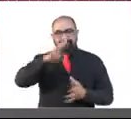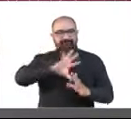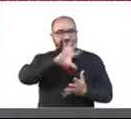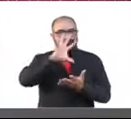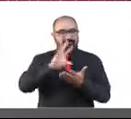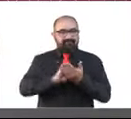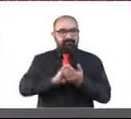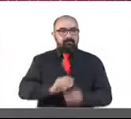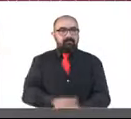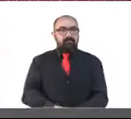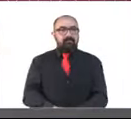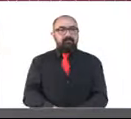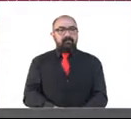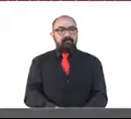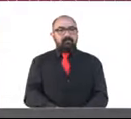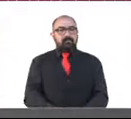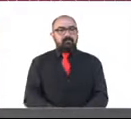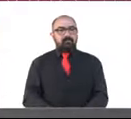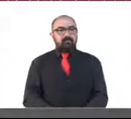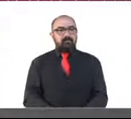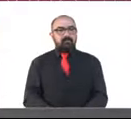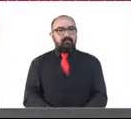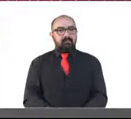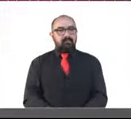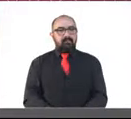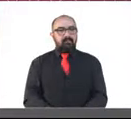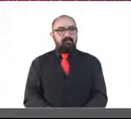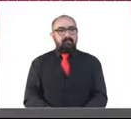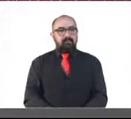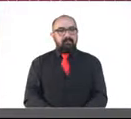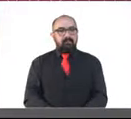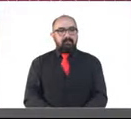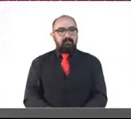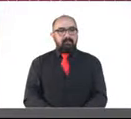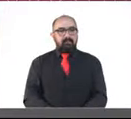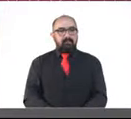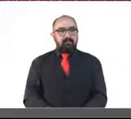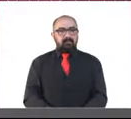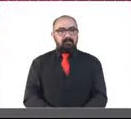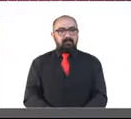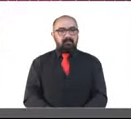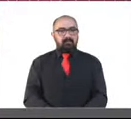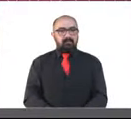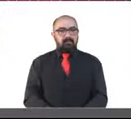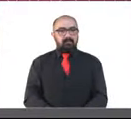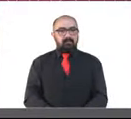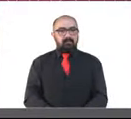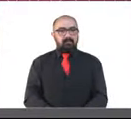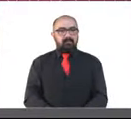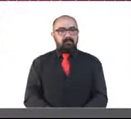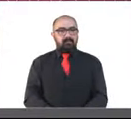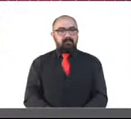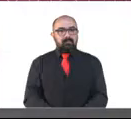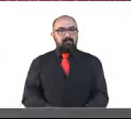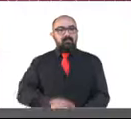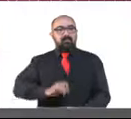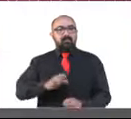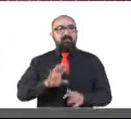fácil. Y Recursos Naturales, ¿qué es de la Secretaría? Y Recursos Naturales y